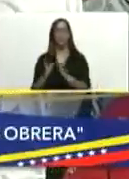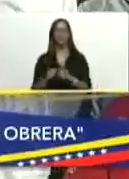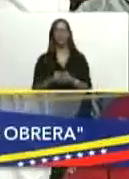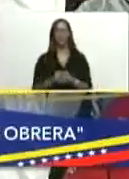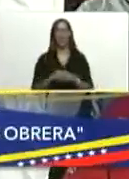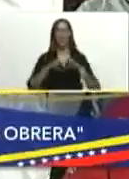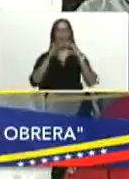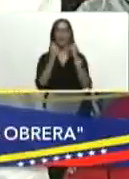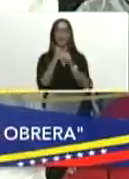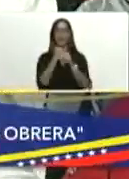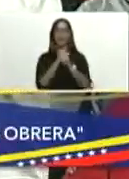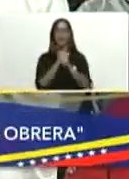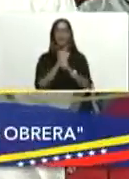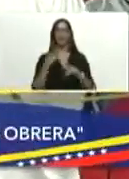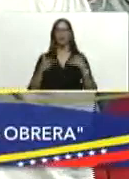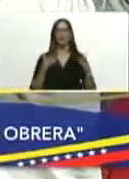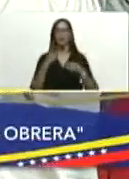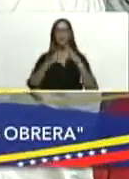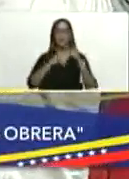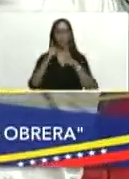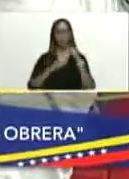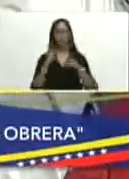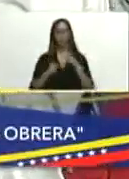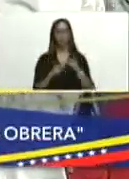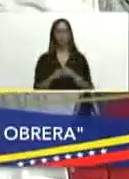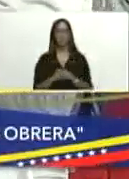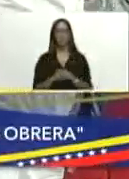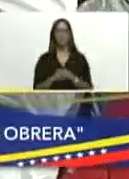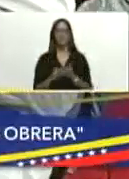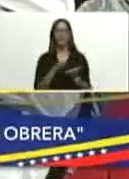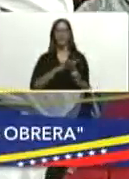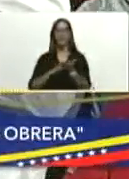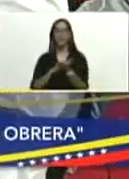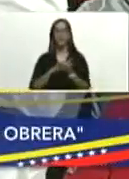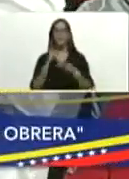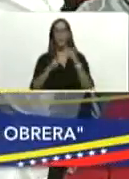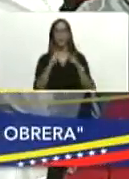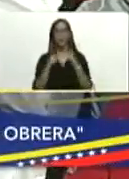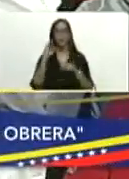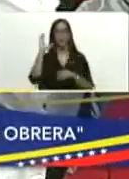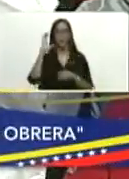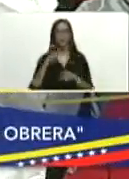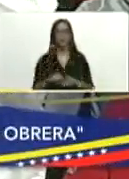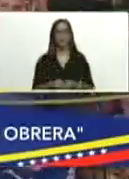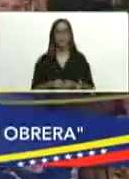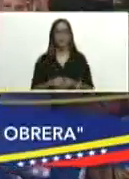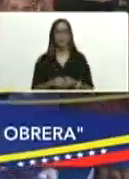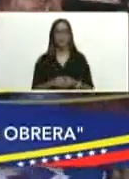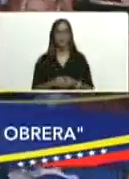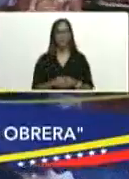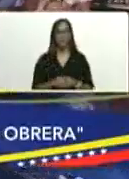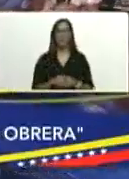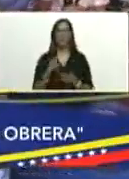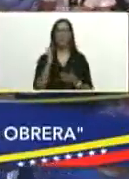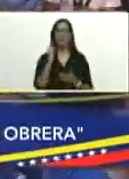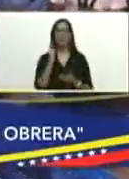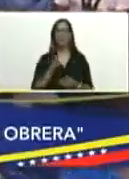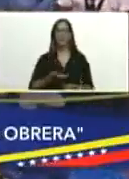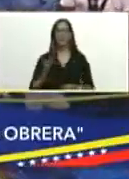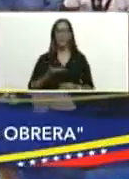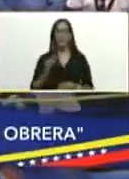para la acción productiva para la actividad productiva para la recuperación productiva de la patria y esa fue una tarea central